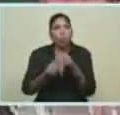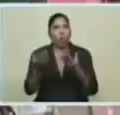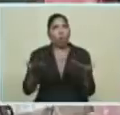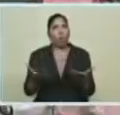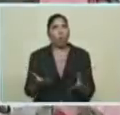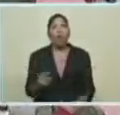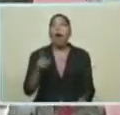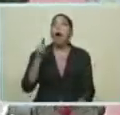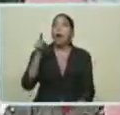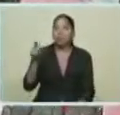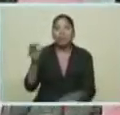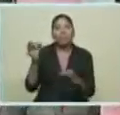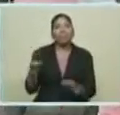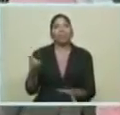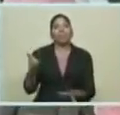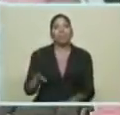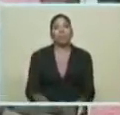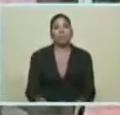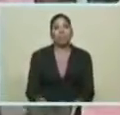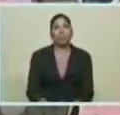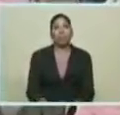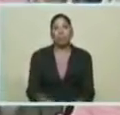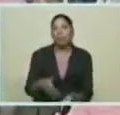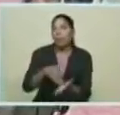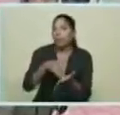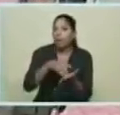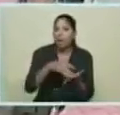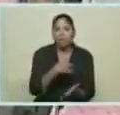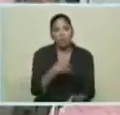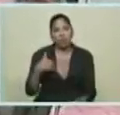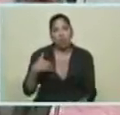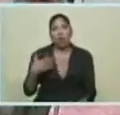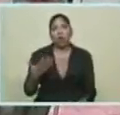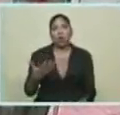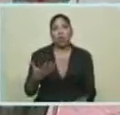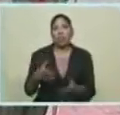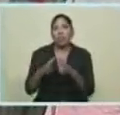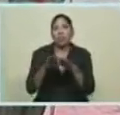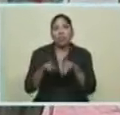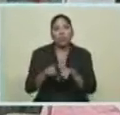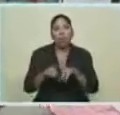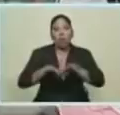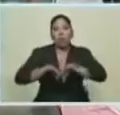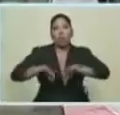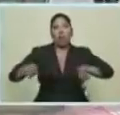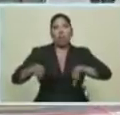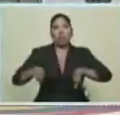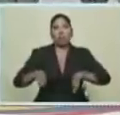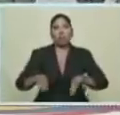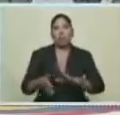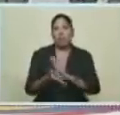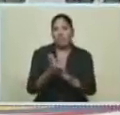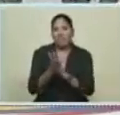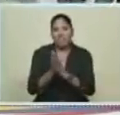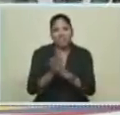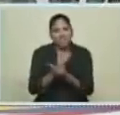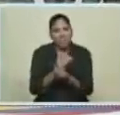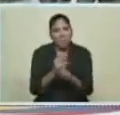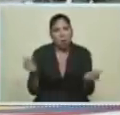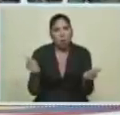han querido desmoralizar, debilitar, dividir y acabar la fortaleza